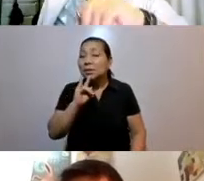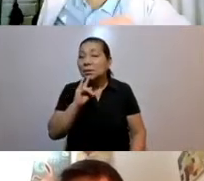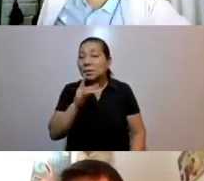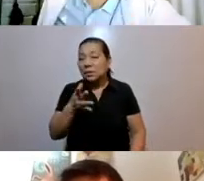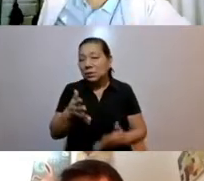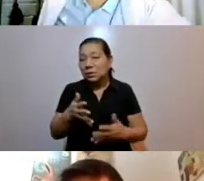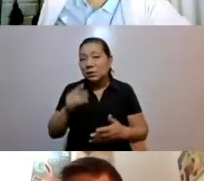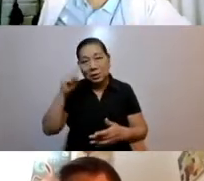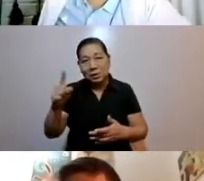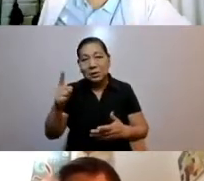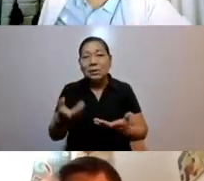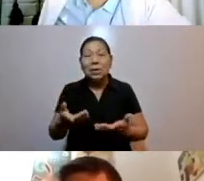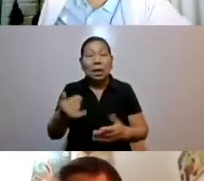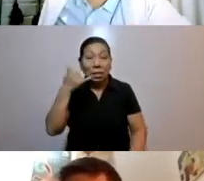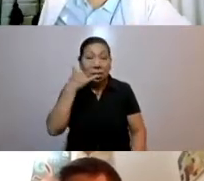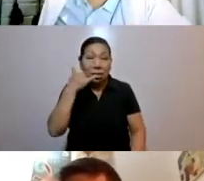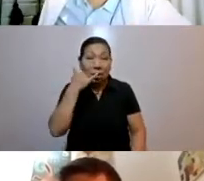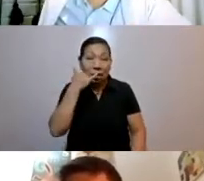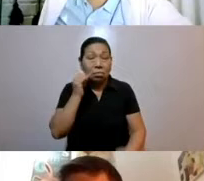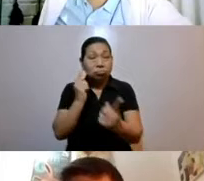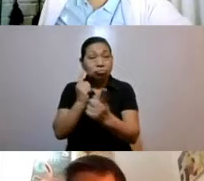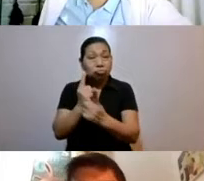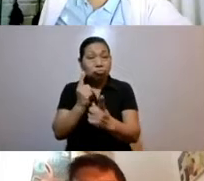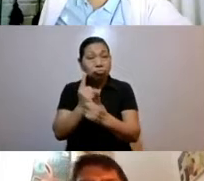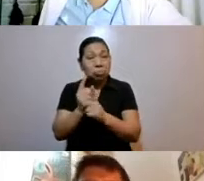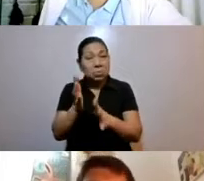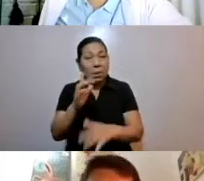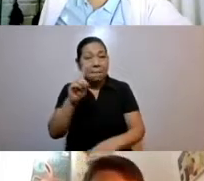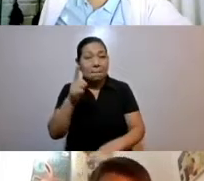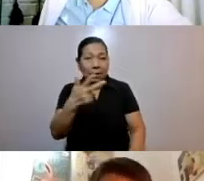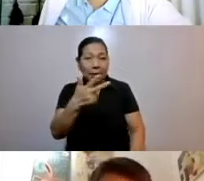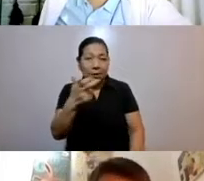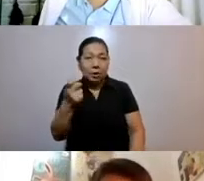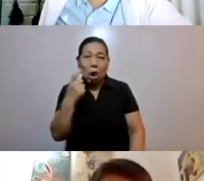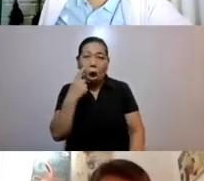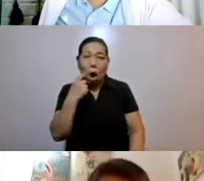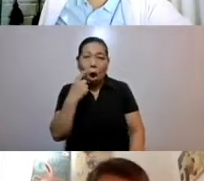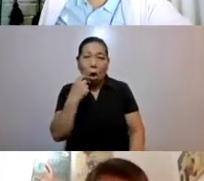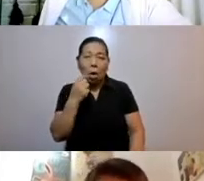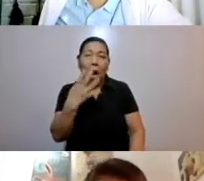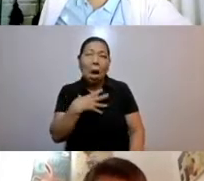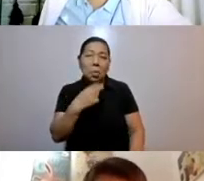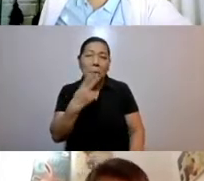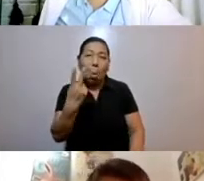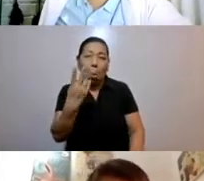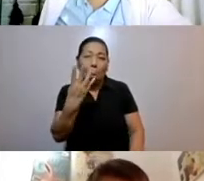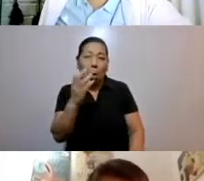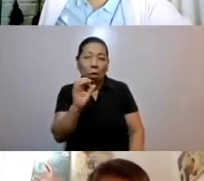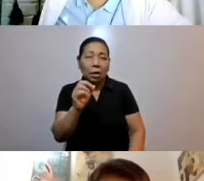cual, por llamada telefónica, se entrevistaron a casi 1.300 varones entre 40 y 70